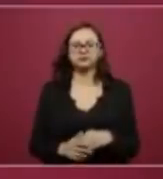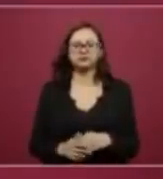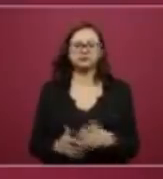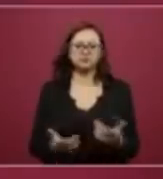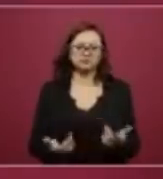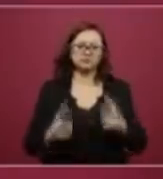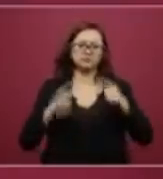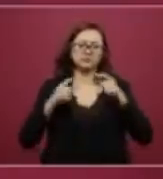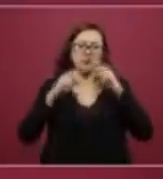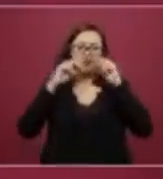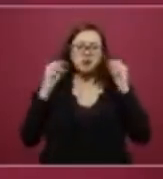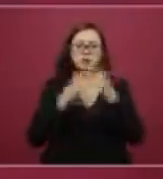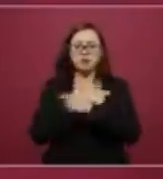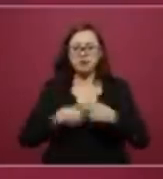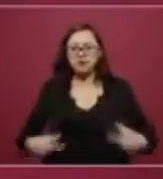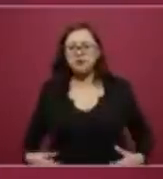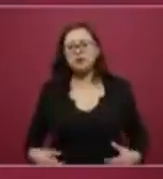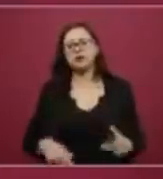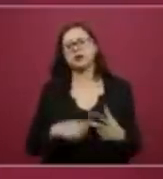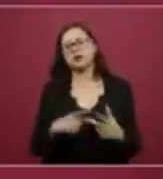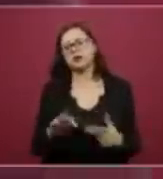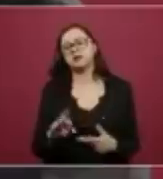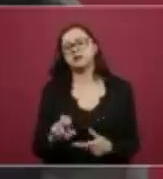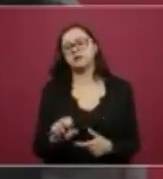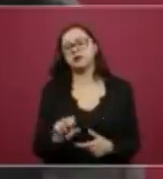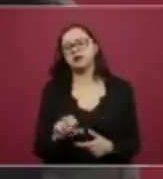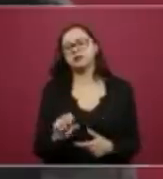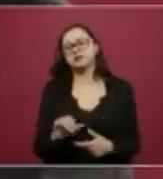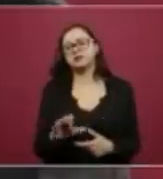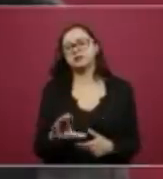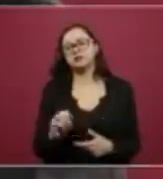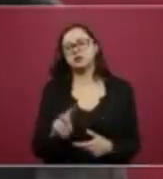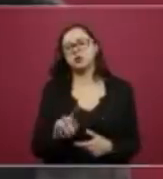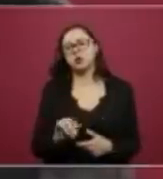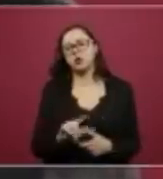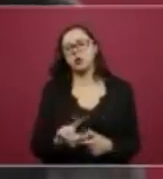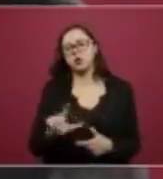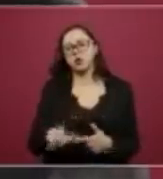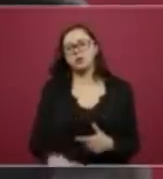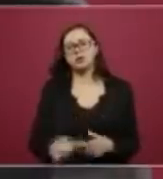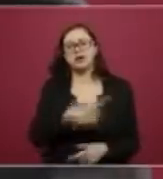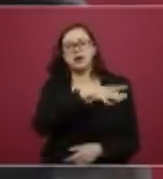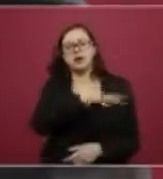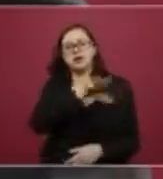Emiliano Zapata, Francisco Villa, el general Felipe Ángeles,